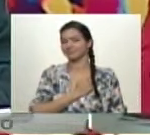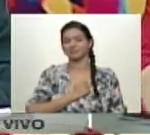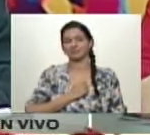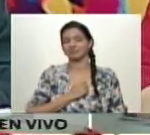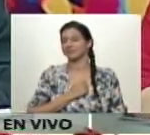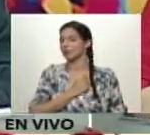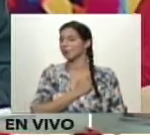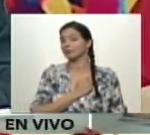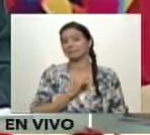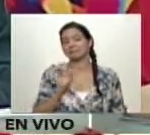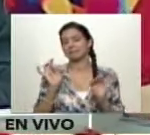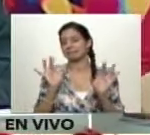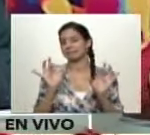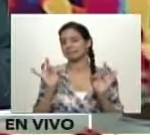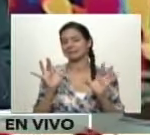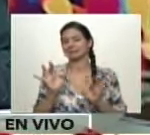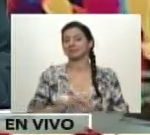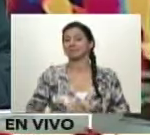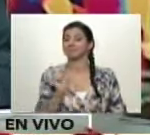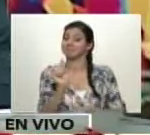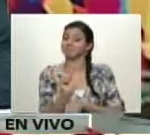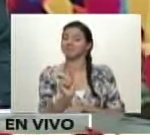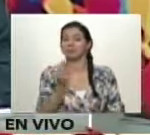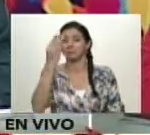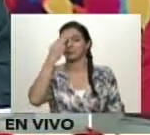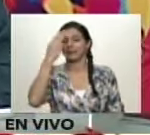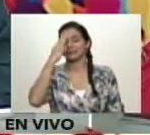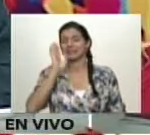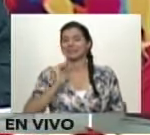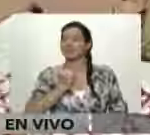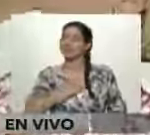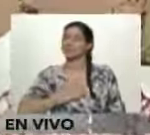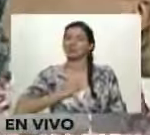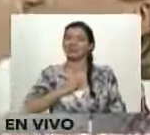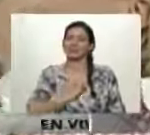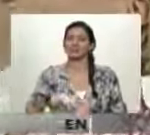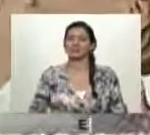nuestro pesar y nuestras condolencias a los navegantes del Magallanes.